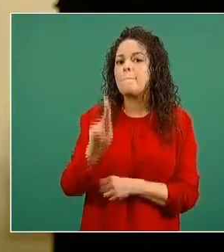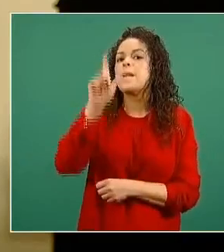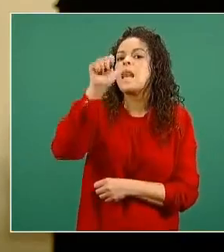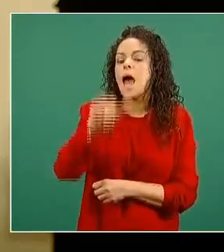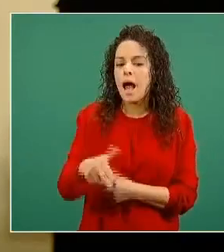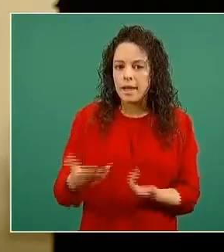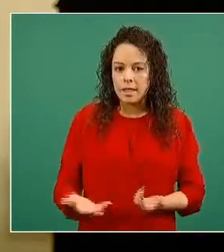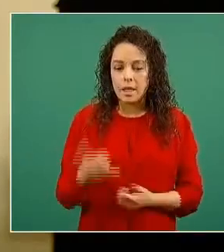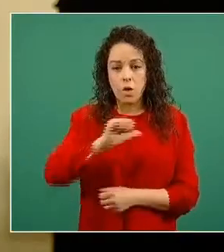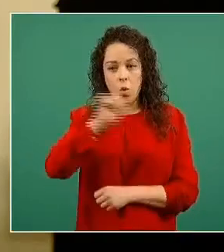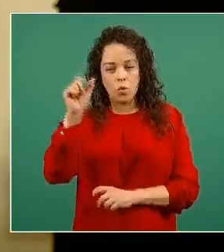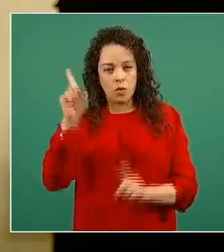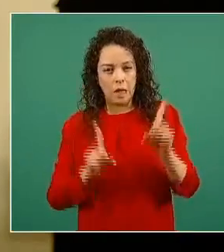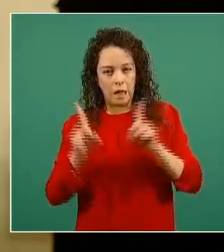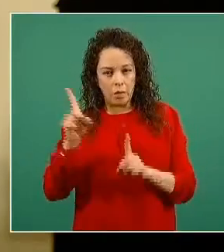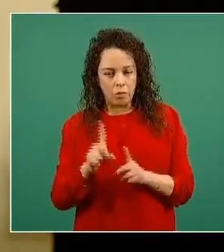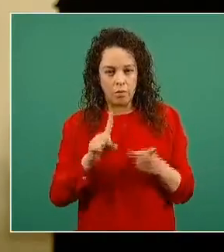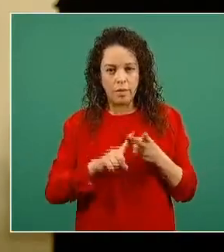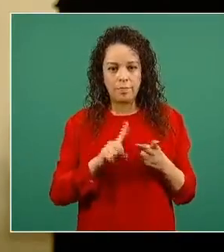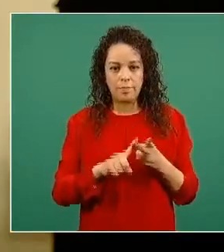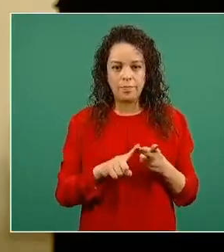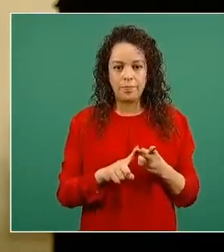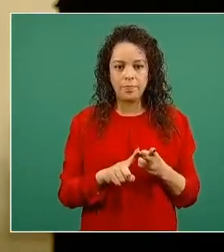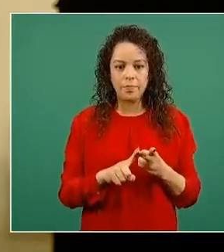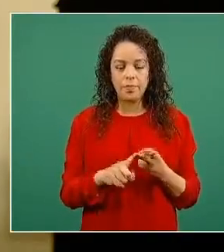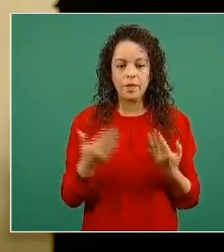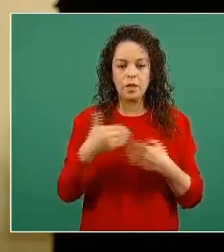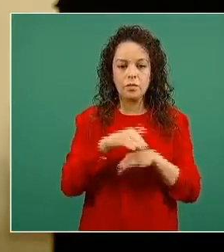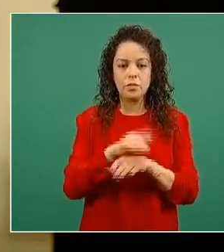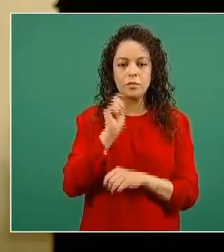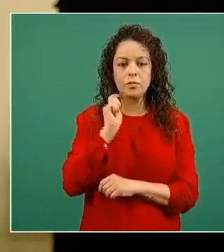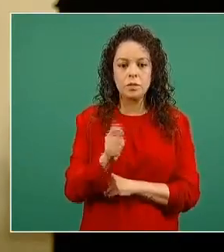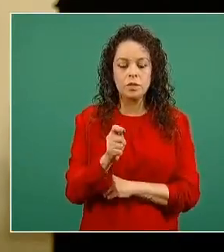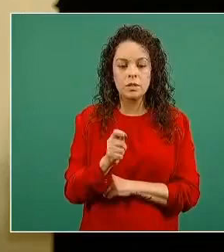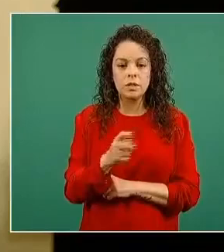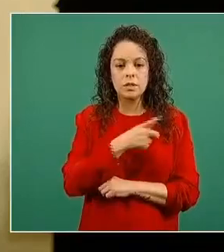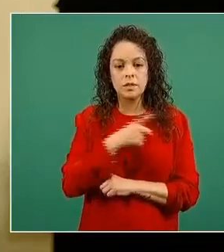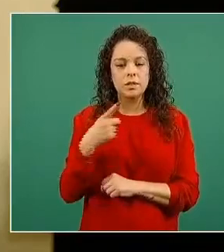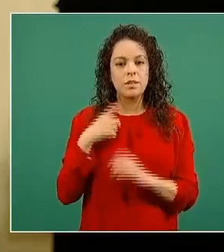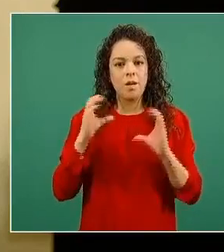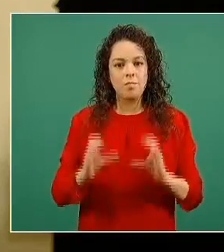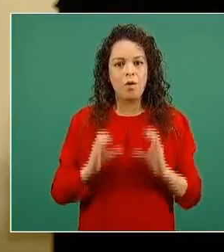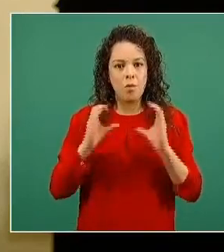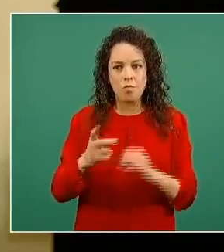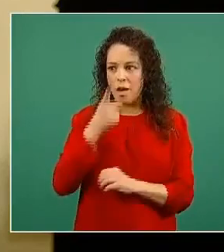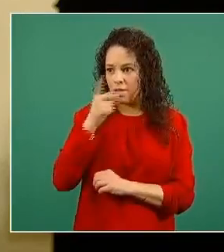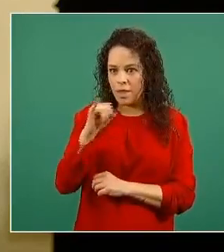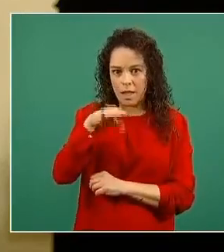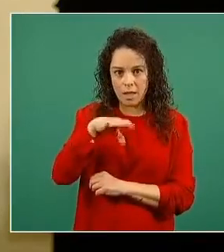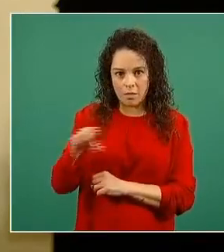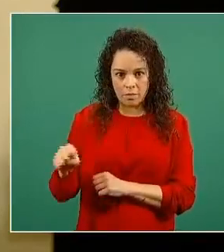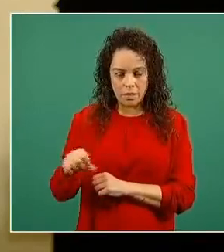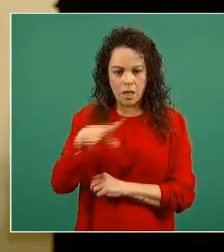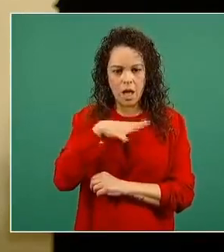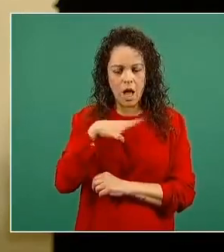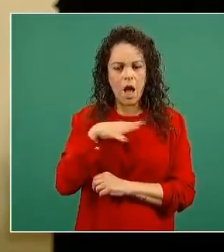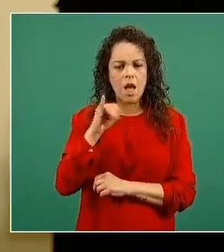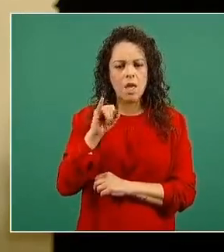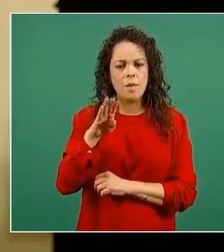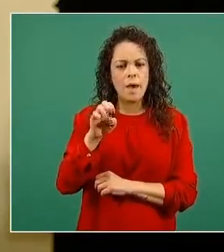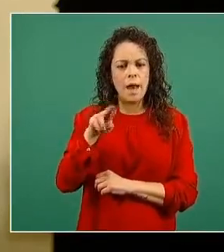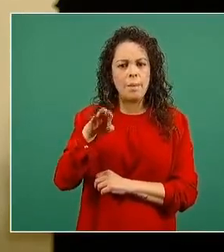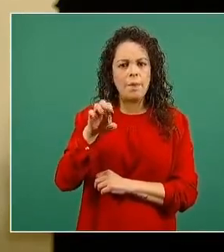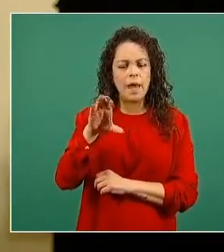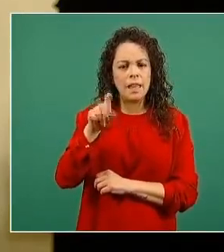Y otra duda sobre el kit de cuidado que reparte el IMSS. Incluían ivermectina. Según